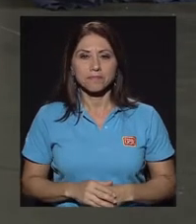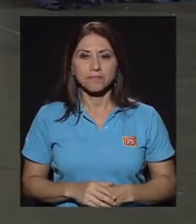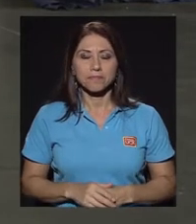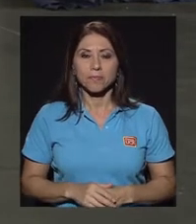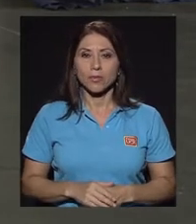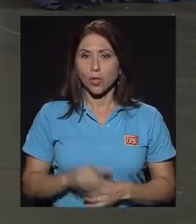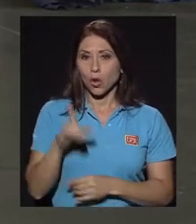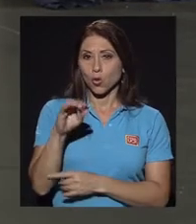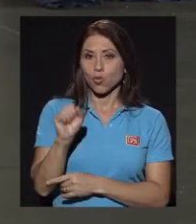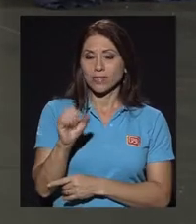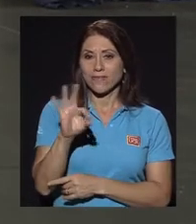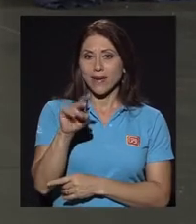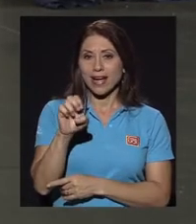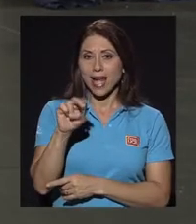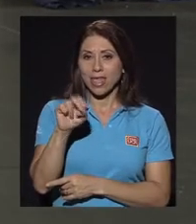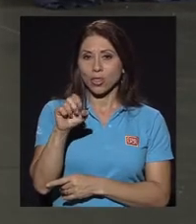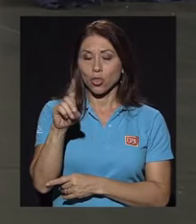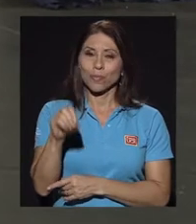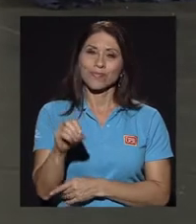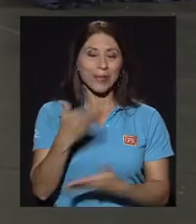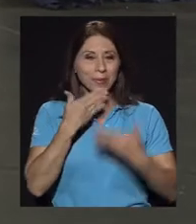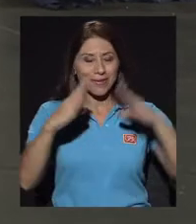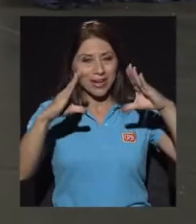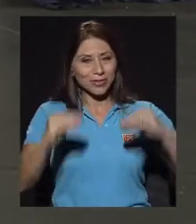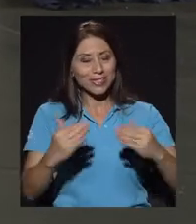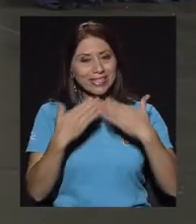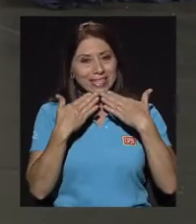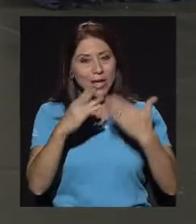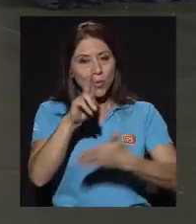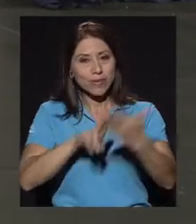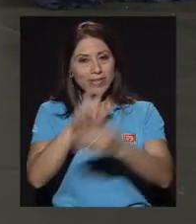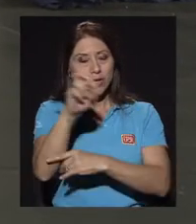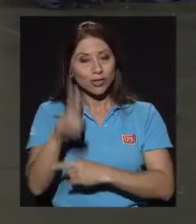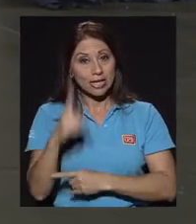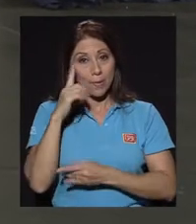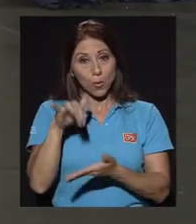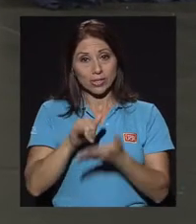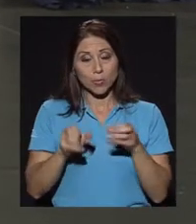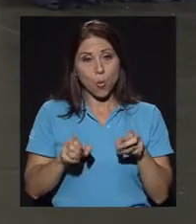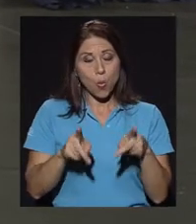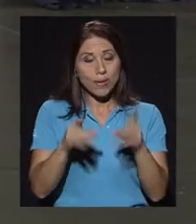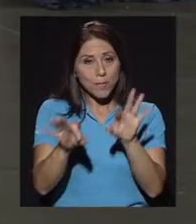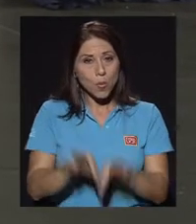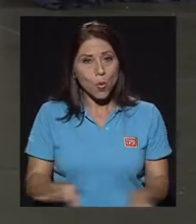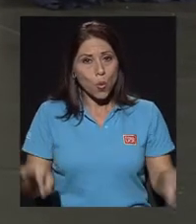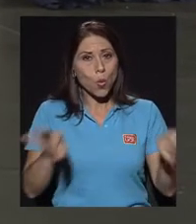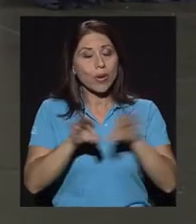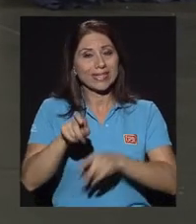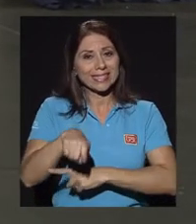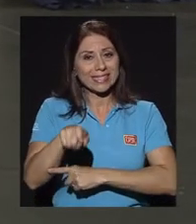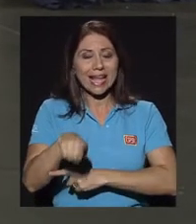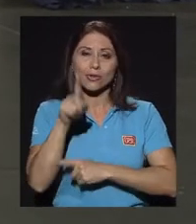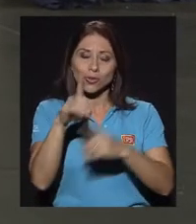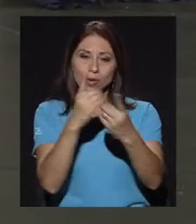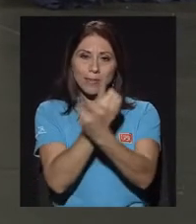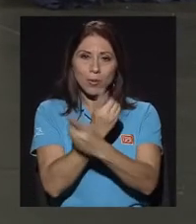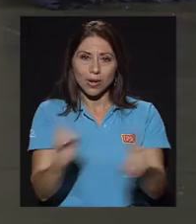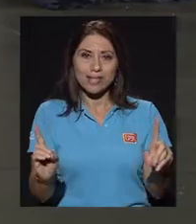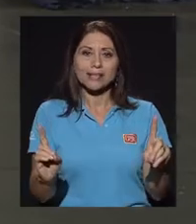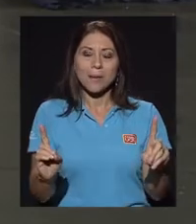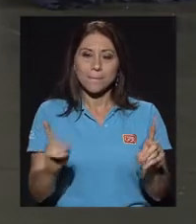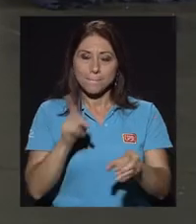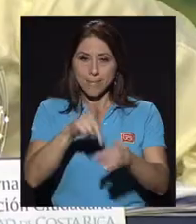sí. Bueno, buenas noches. Mostrar mi gratitud a la Universidad de Costa Rica por estos espacios que son importantes y necesarios en una